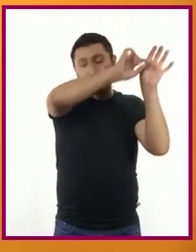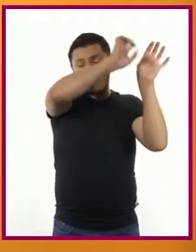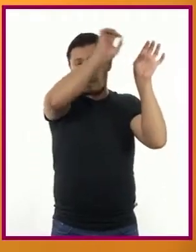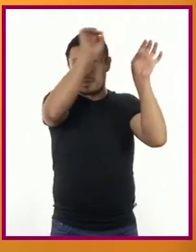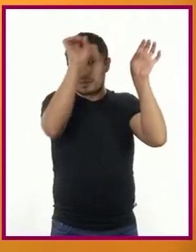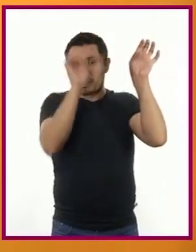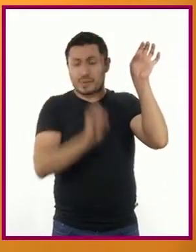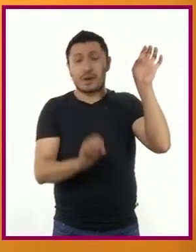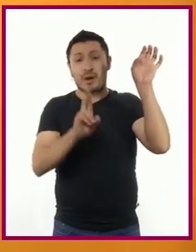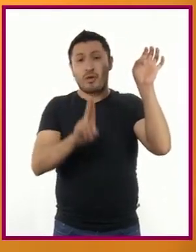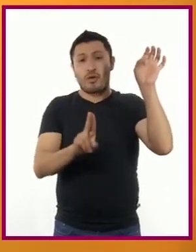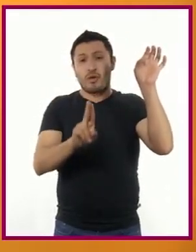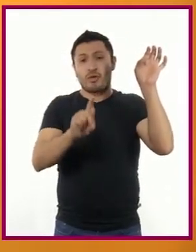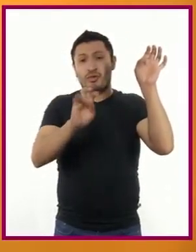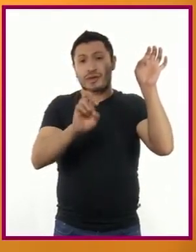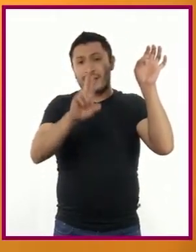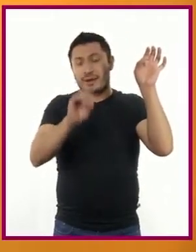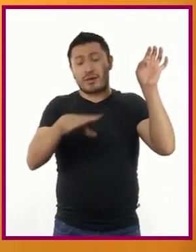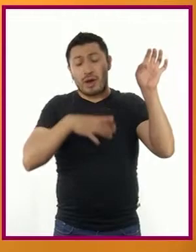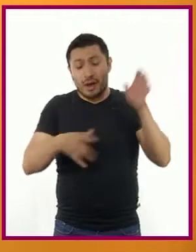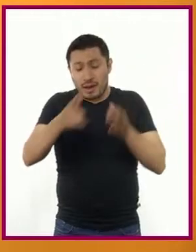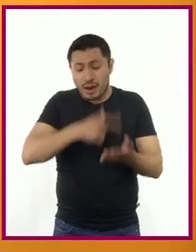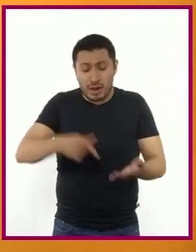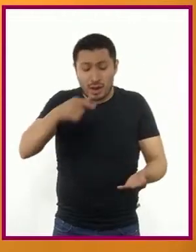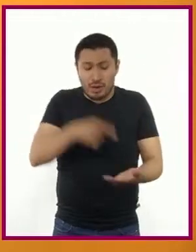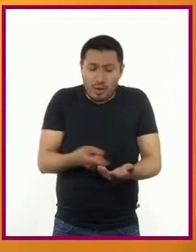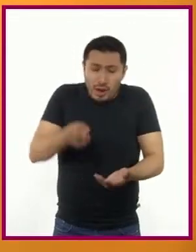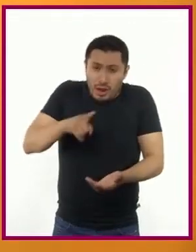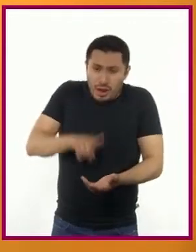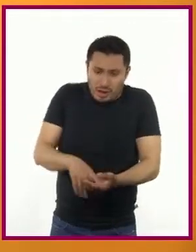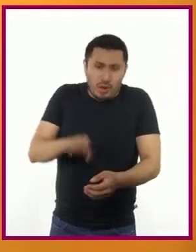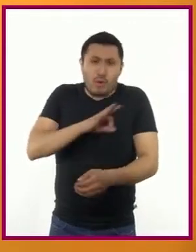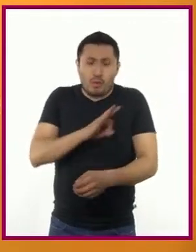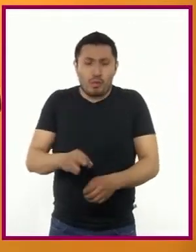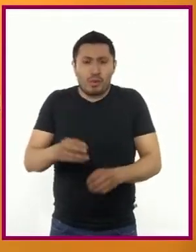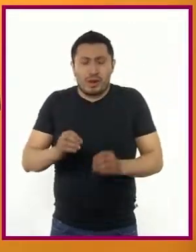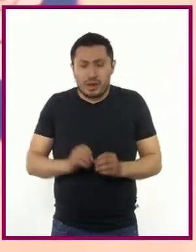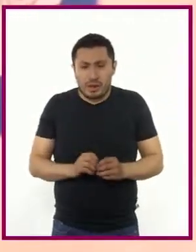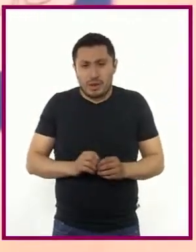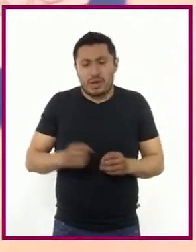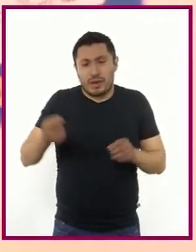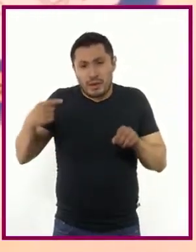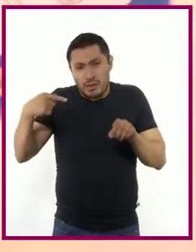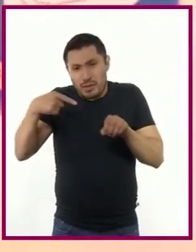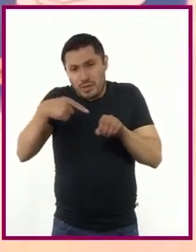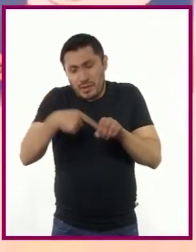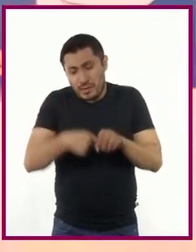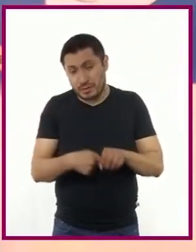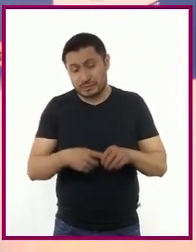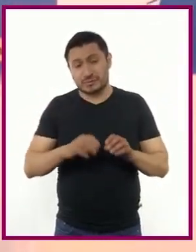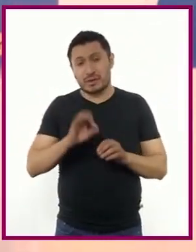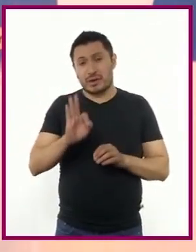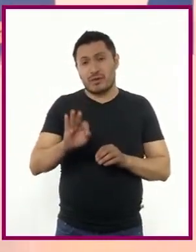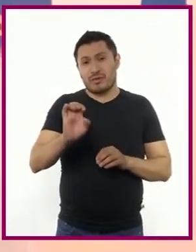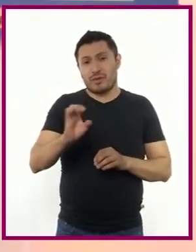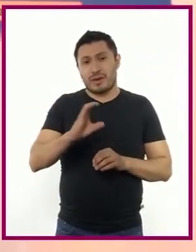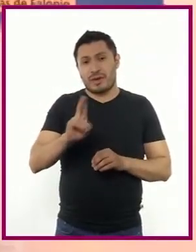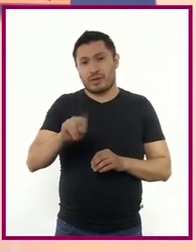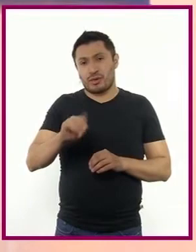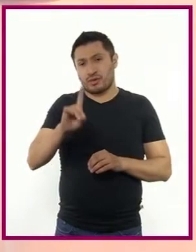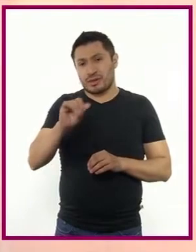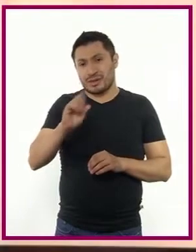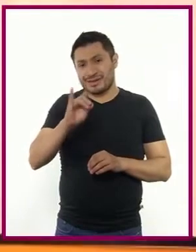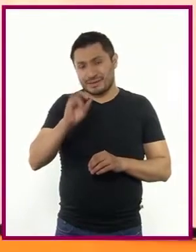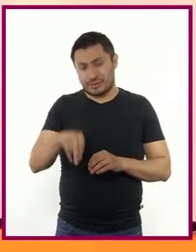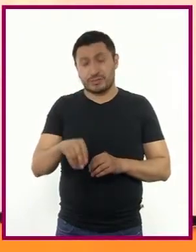útero y proporcionar un lugar en el que pueda ocurrir la fecundación. Así es, maestro.